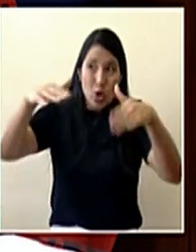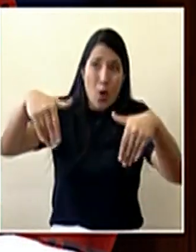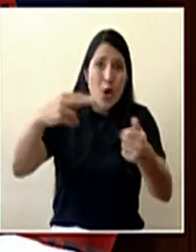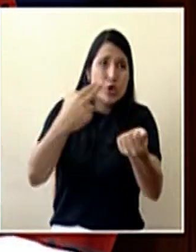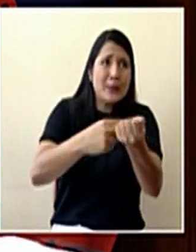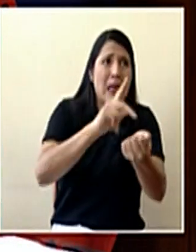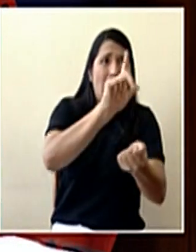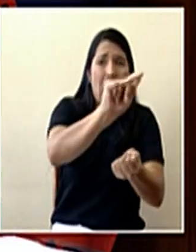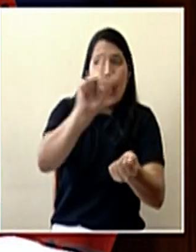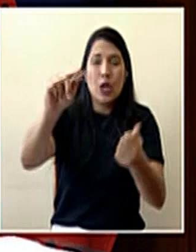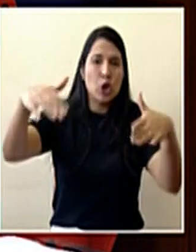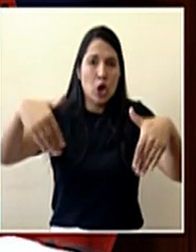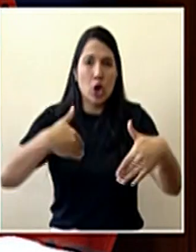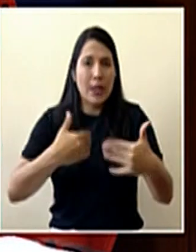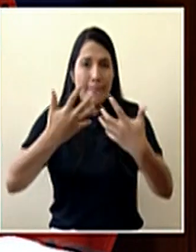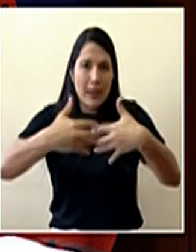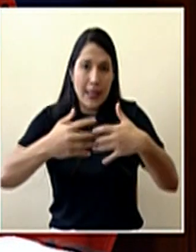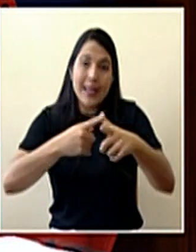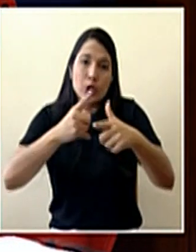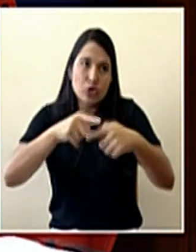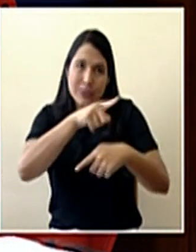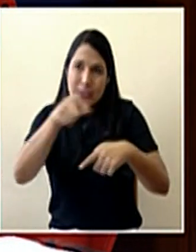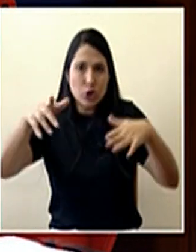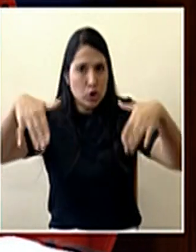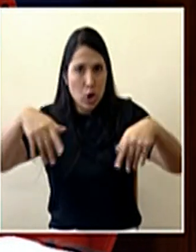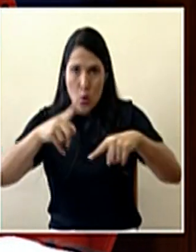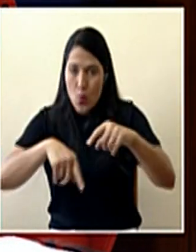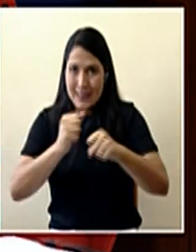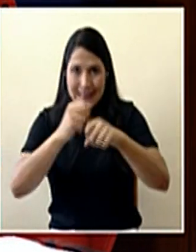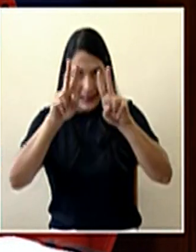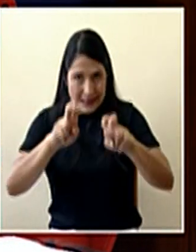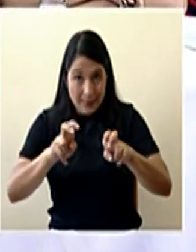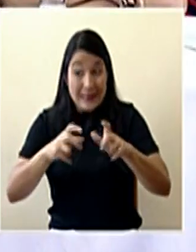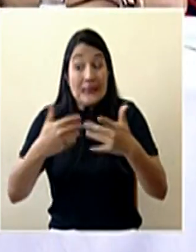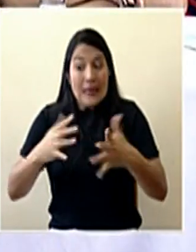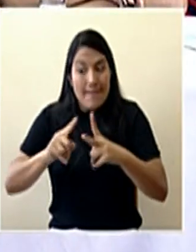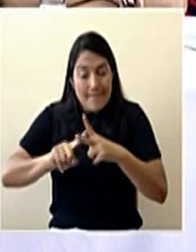nivel regional y para comenzar a hacer pruebas a todo aquel que la necesite.